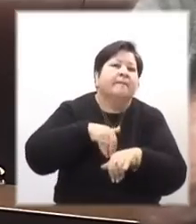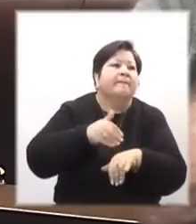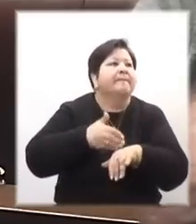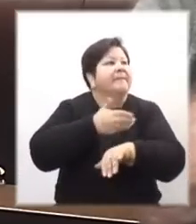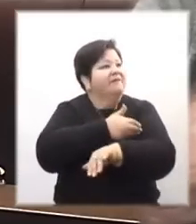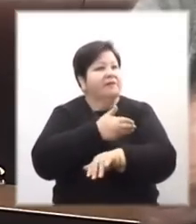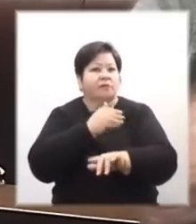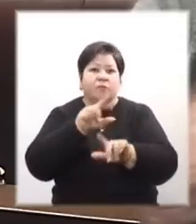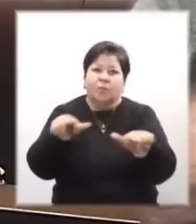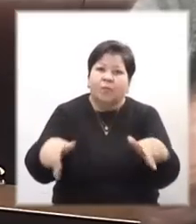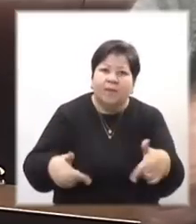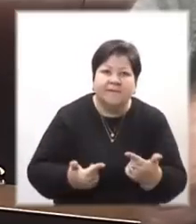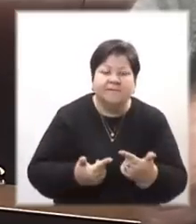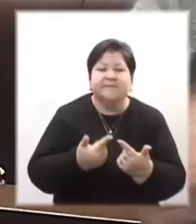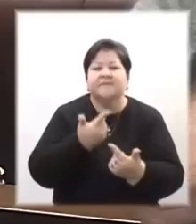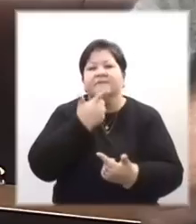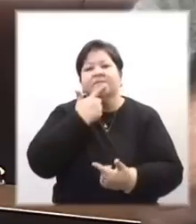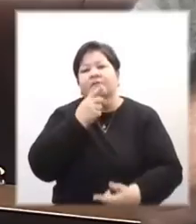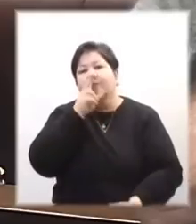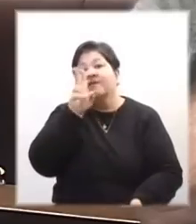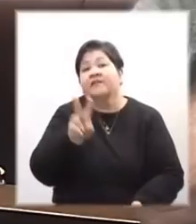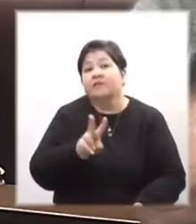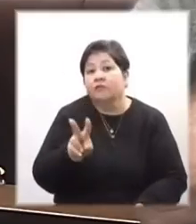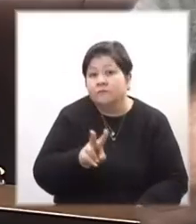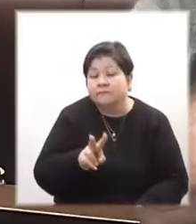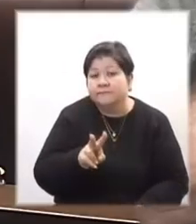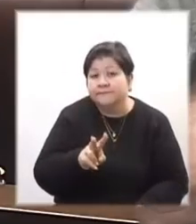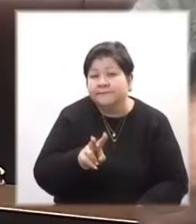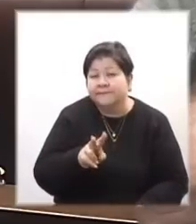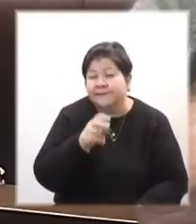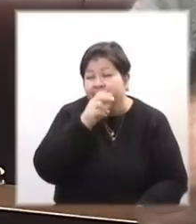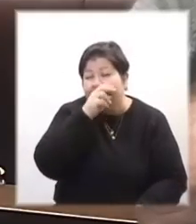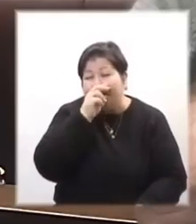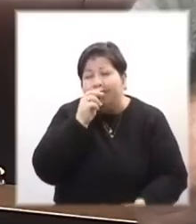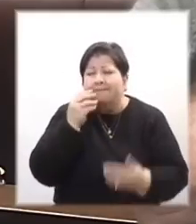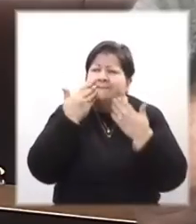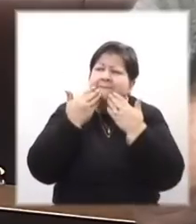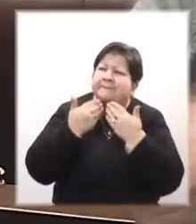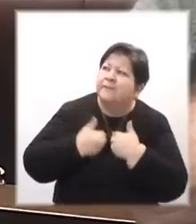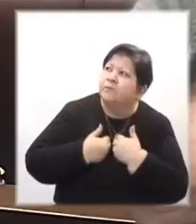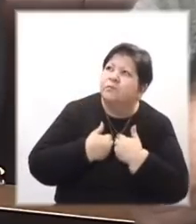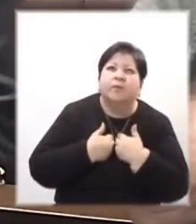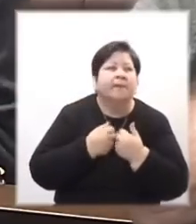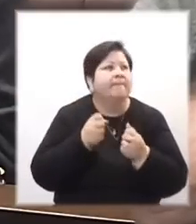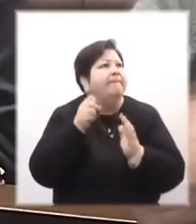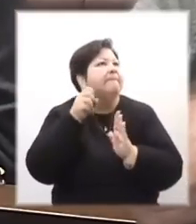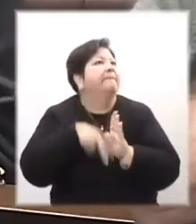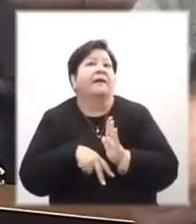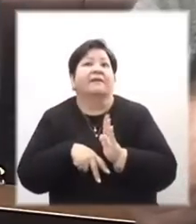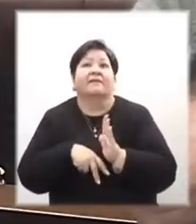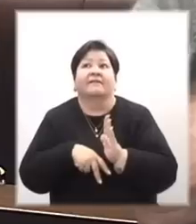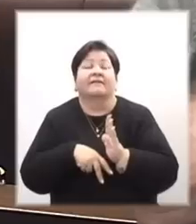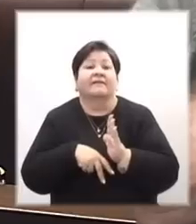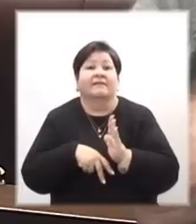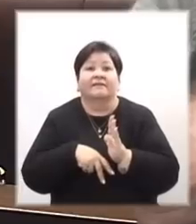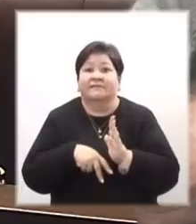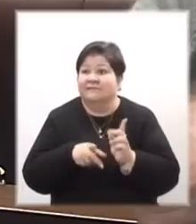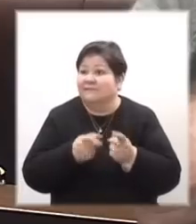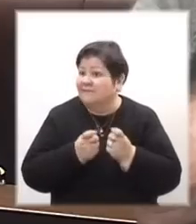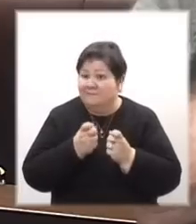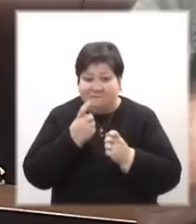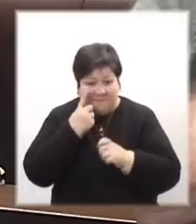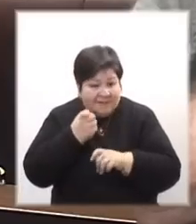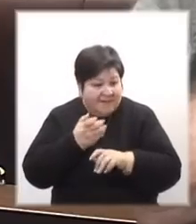previa. Septiembre del 2022. Yo me pregunto, ¿qué es un plan sino hacer previsible lo que